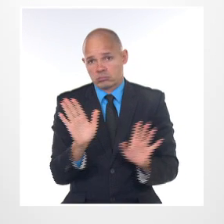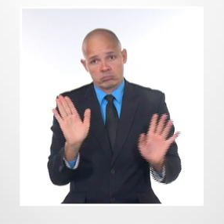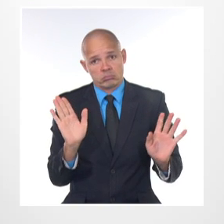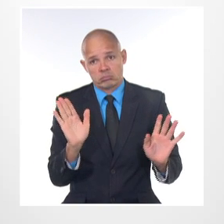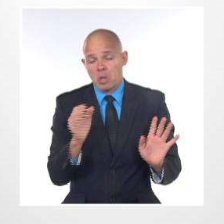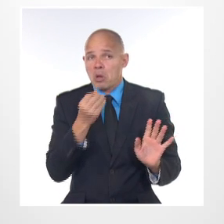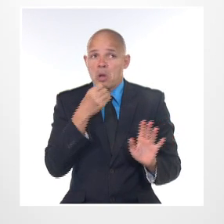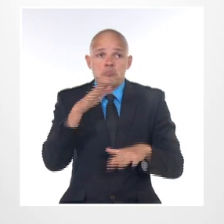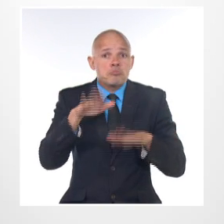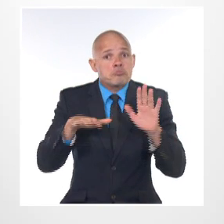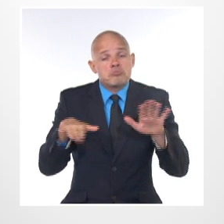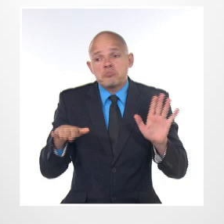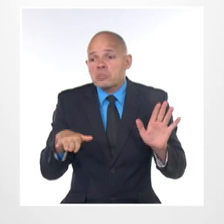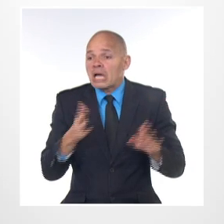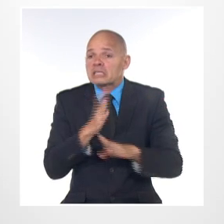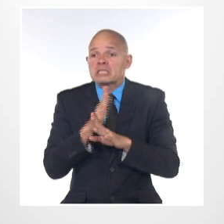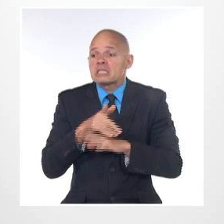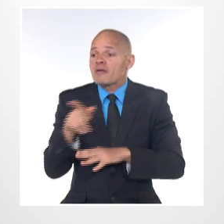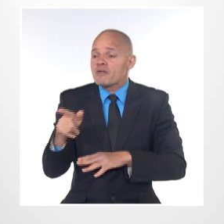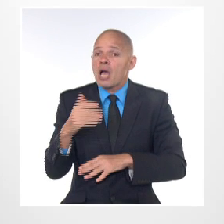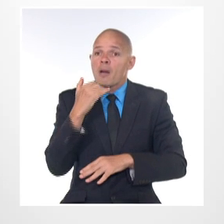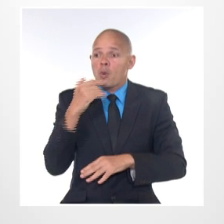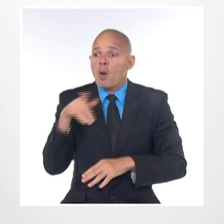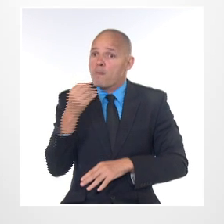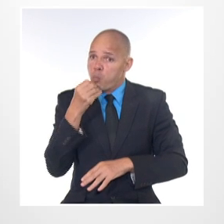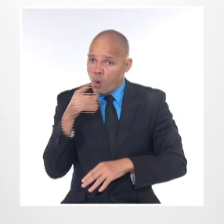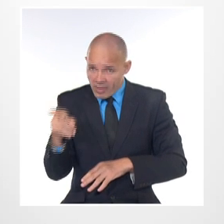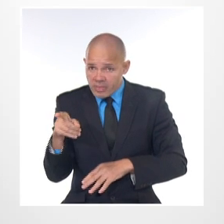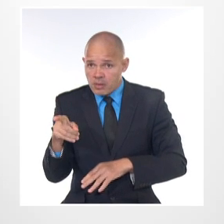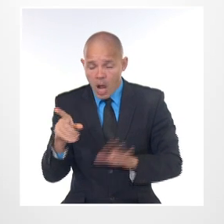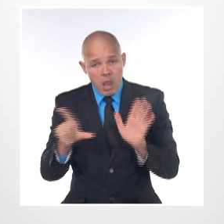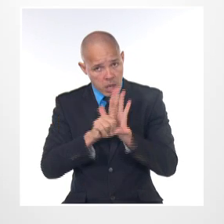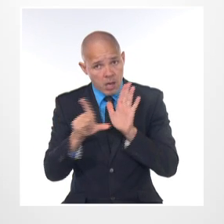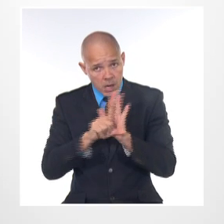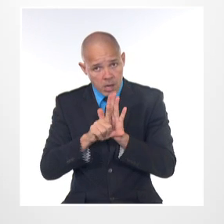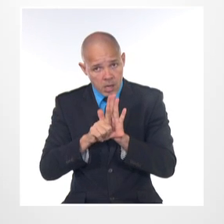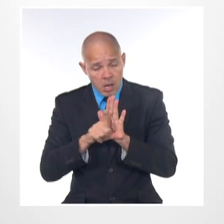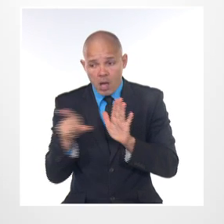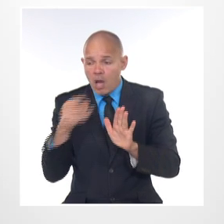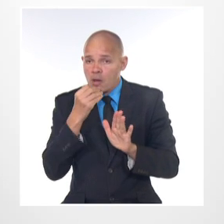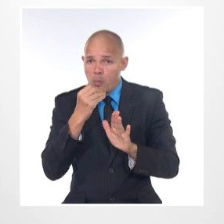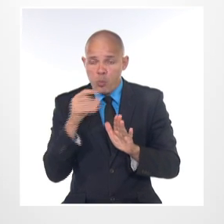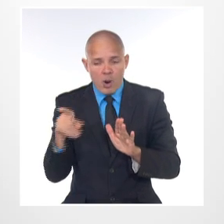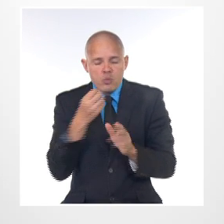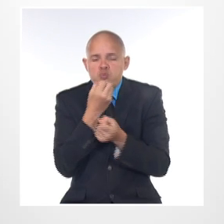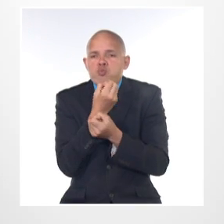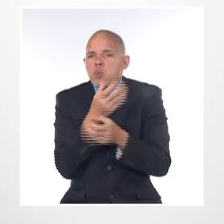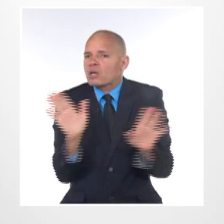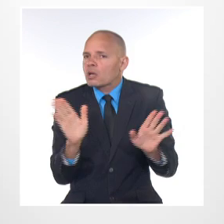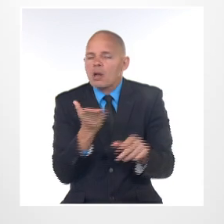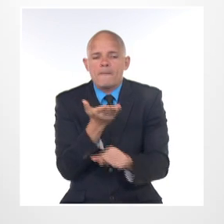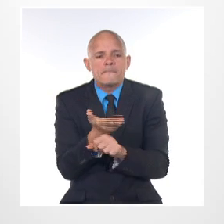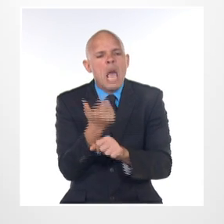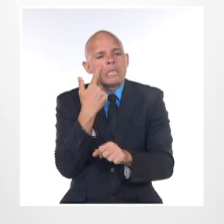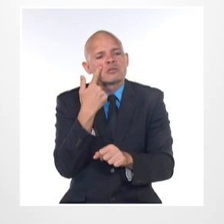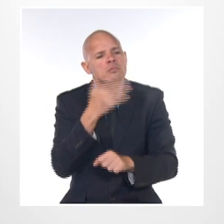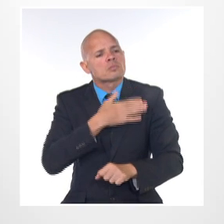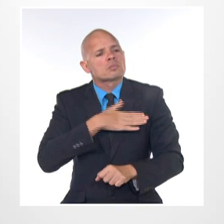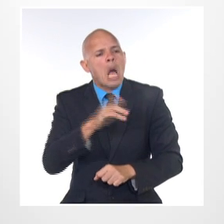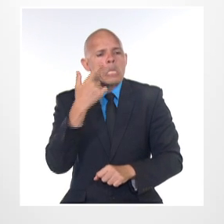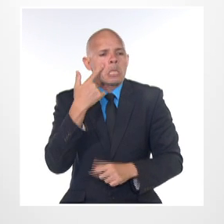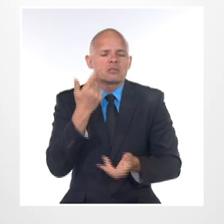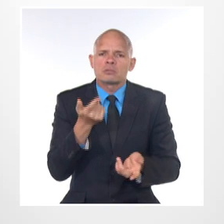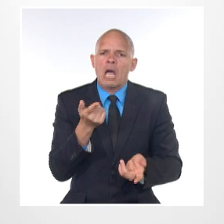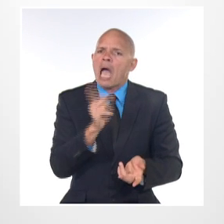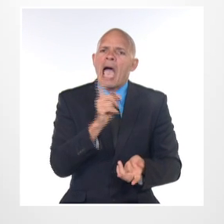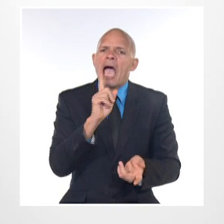Está investida significa que la policía puede hacerlo, Sí, tiene la facultad de hacerlo. Sí, tiene la facultad de hacerlo, porque estas son acciones administrativas mínimamente invasivas y